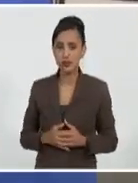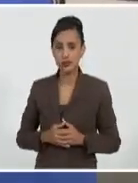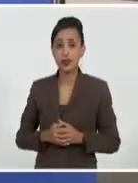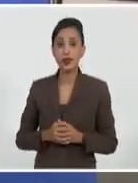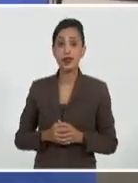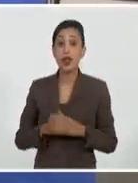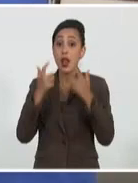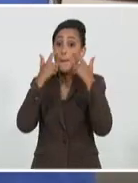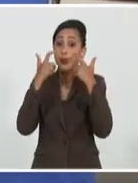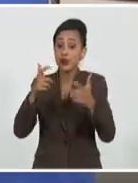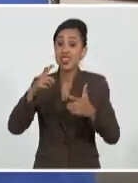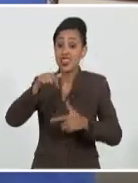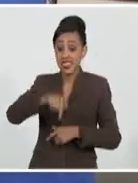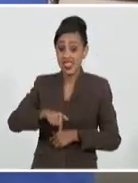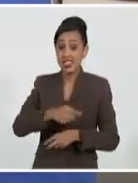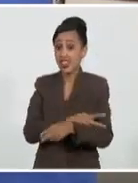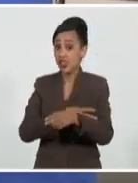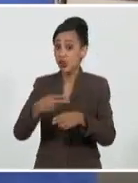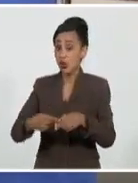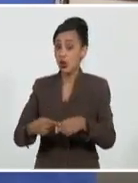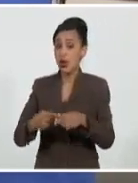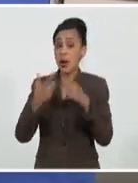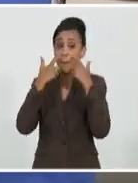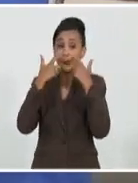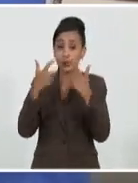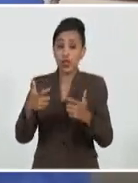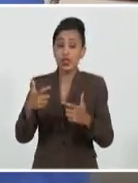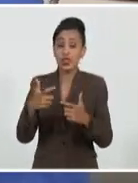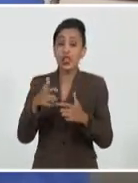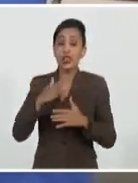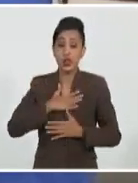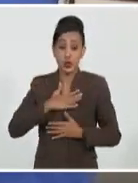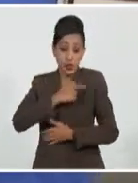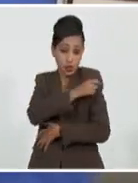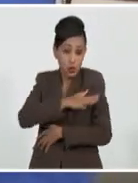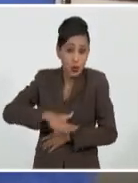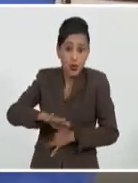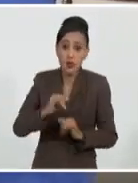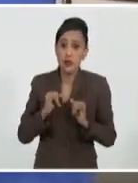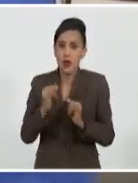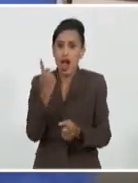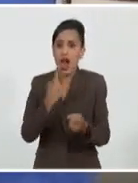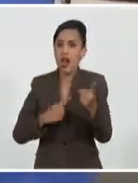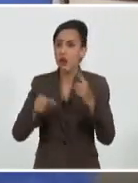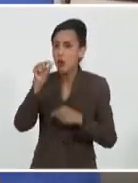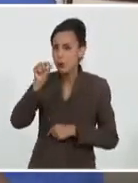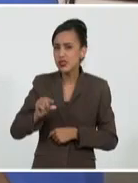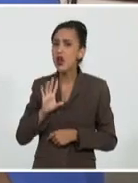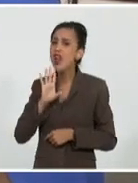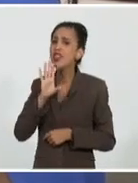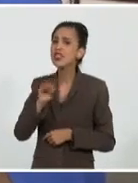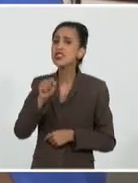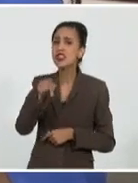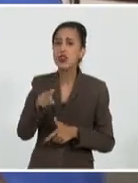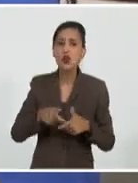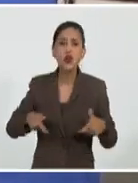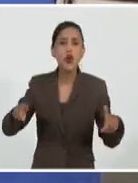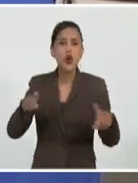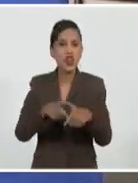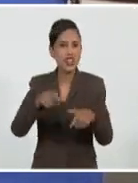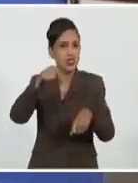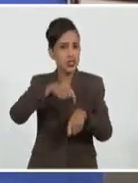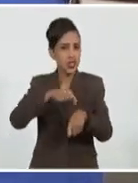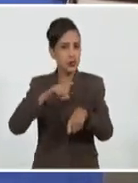la importancia de mantener a nuestro pueblo informado, que algunas personas decían, un congreso en tiempos de